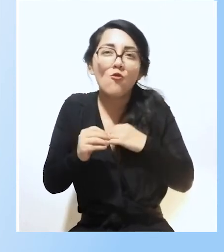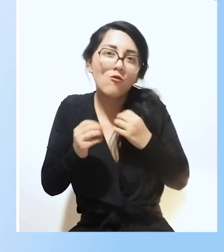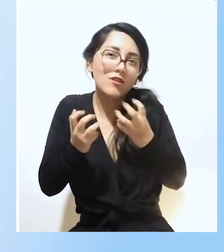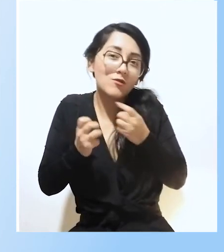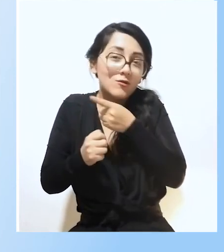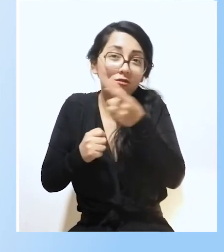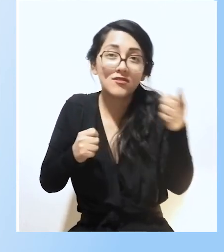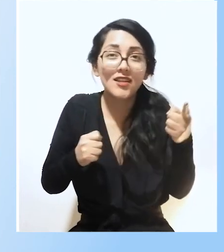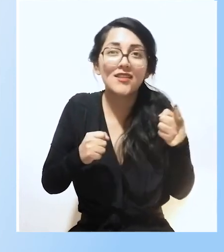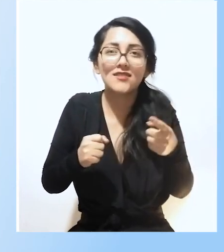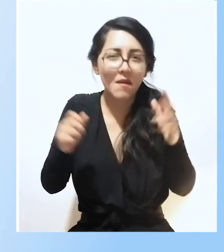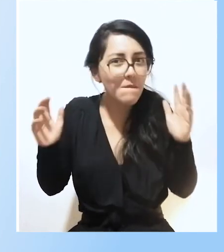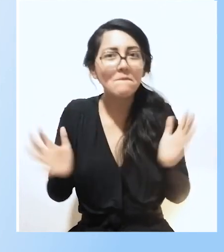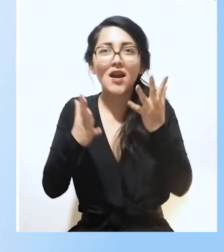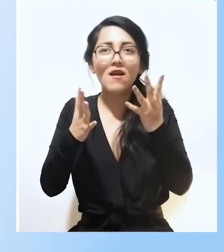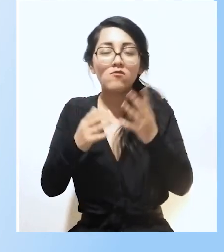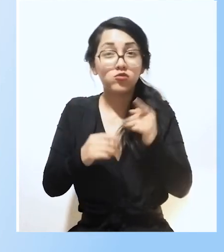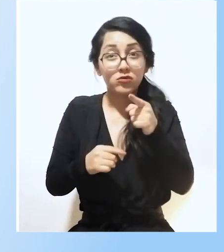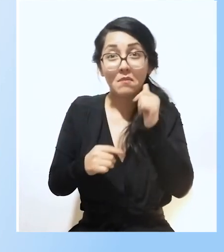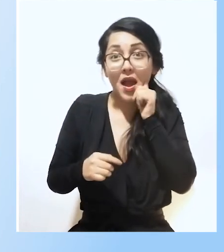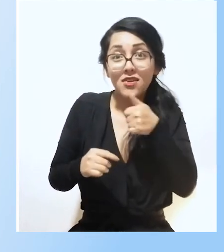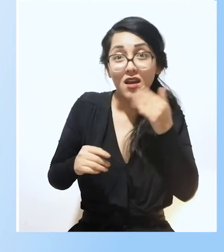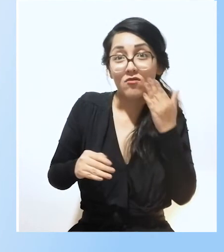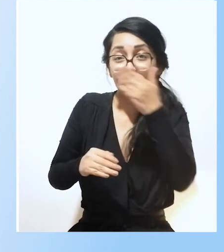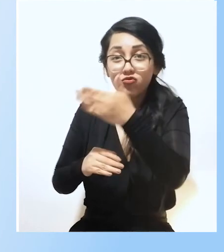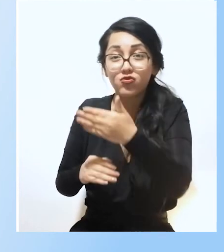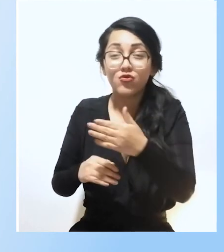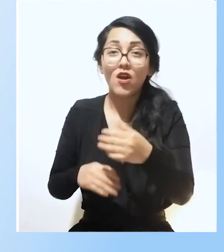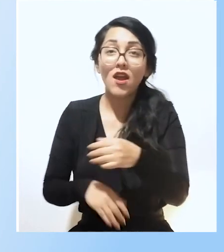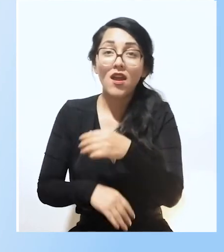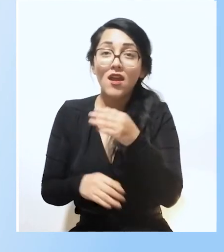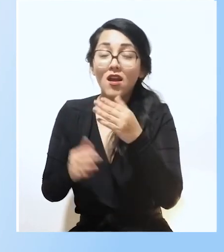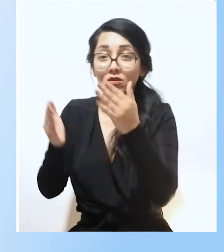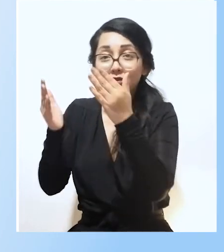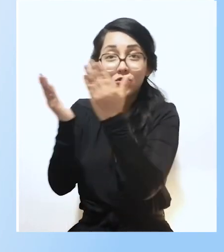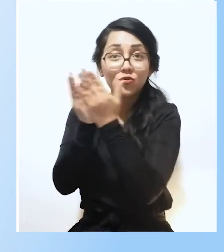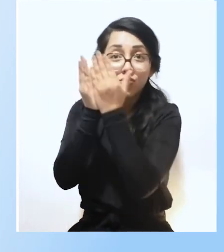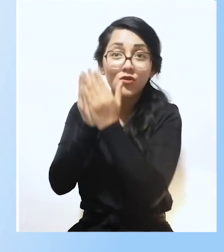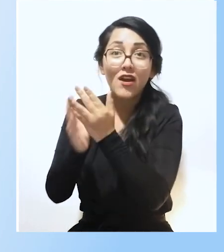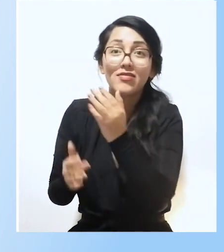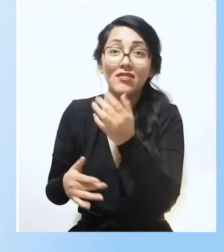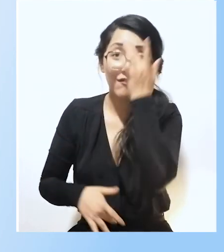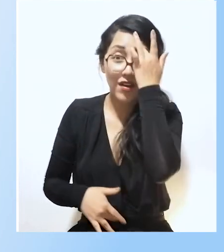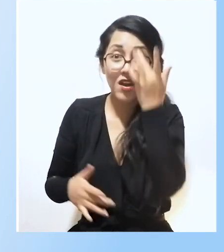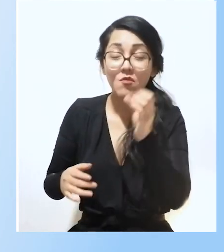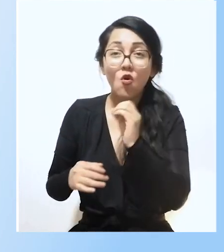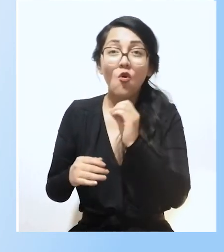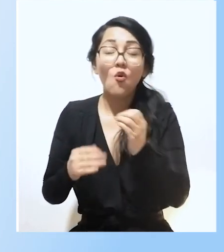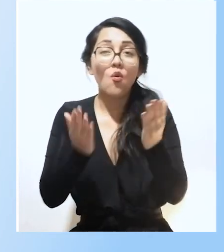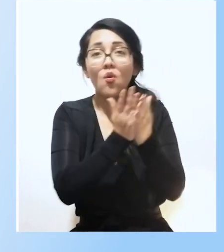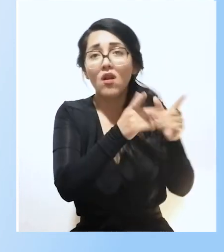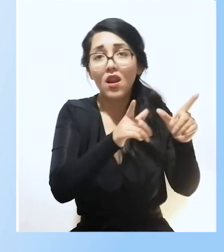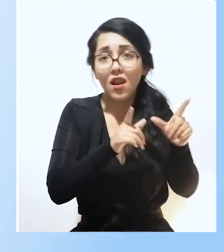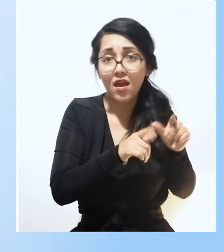todos aquellos que mañana vais a acudir a trabajar con un alumno enfermo a un hospital, a una aula hospitalaria o incluso a una escuela ordinaria